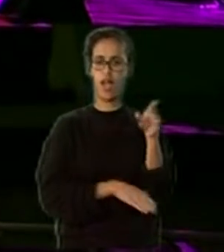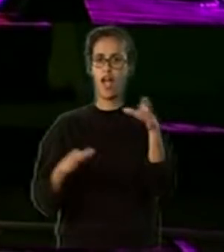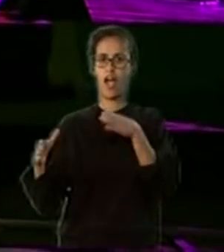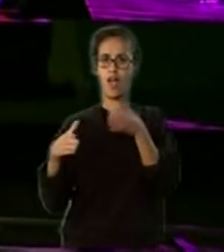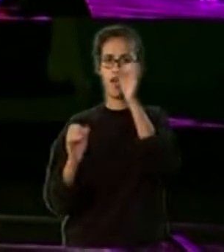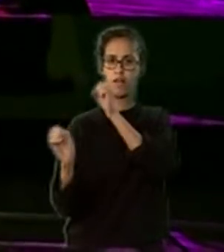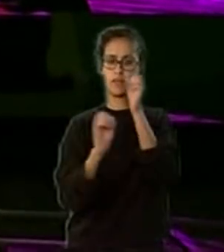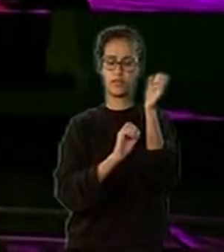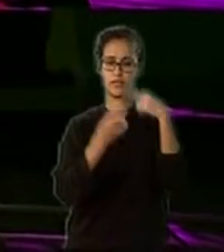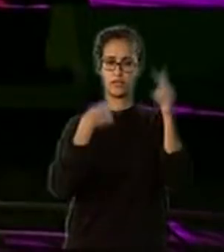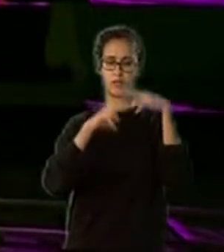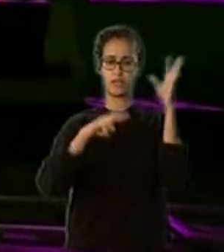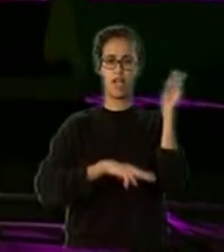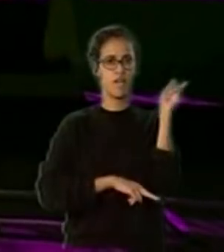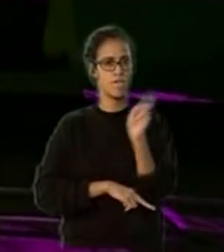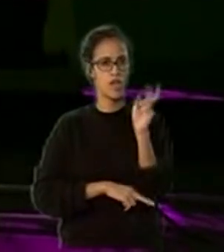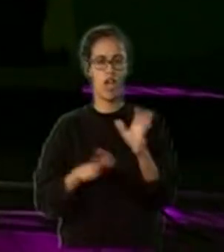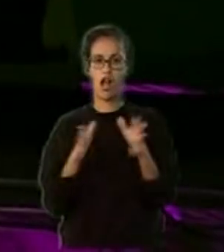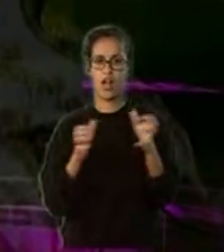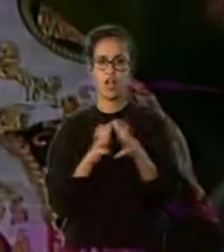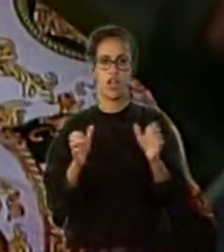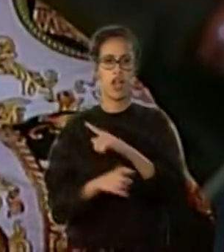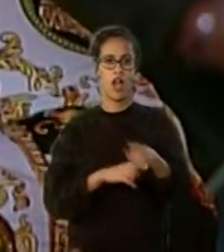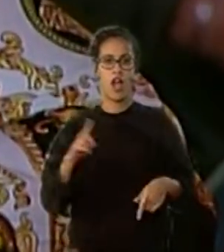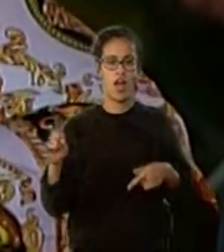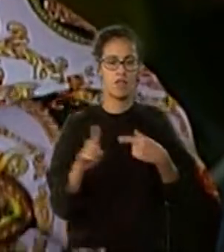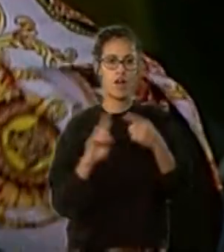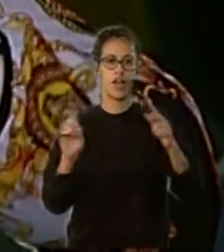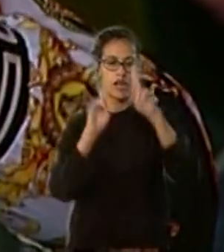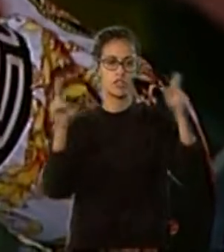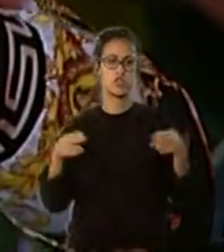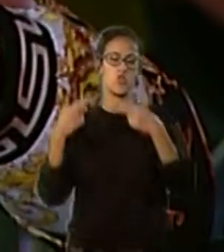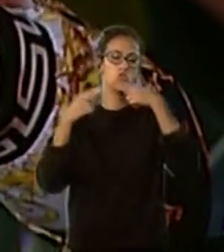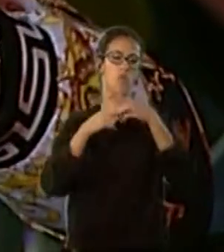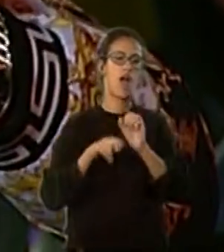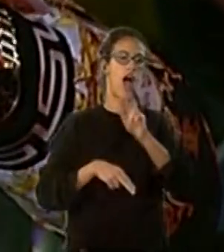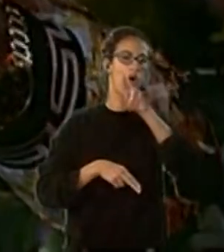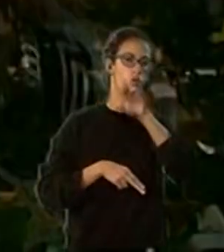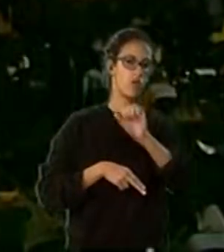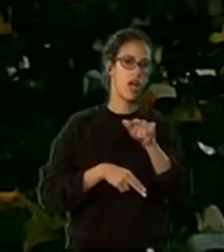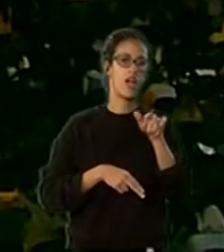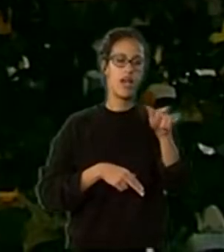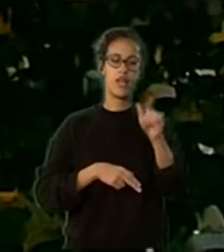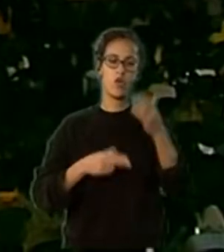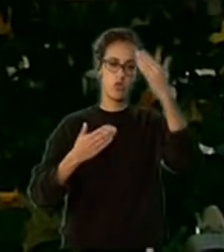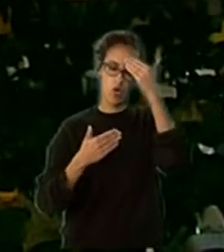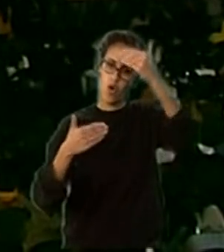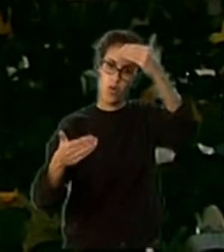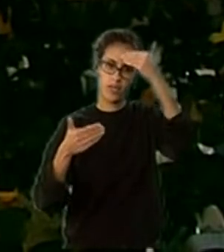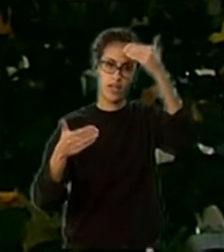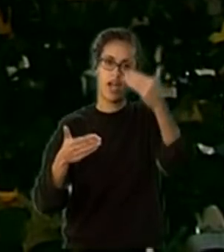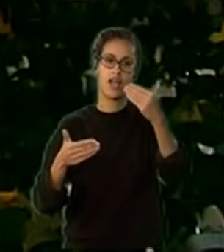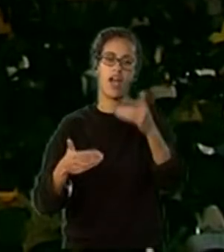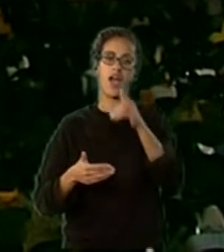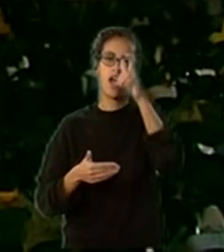este año con esa propuesta, con ese título de Aura, y es un homenaje, como les contaba, a Alfredo Kraus, y de ahí con esos